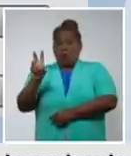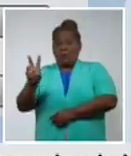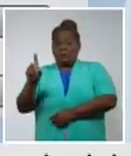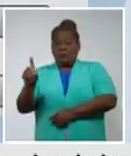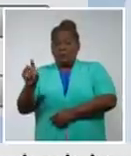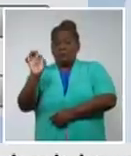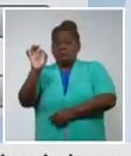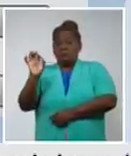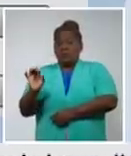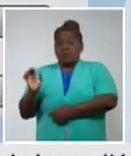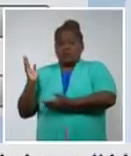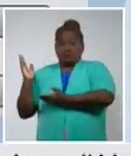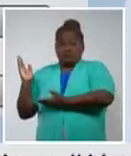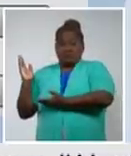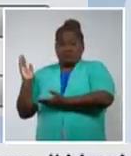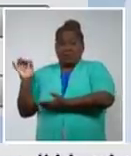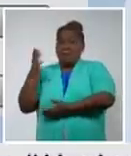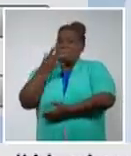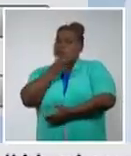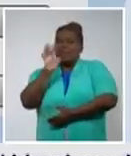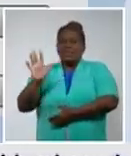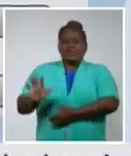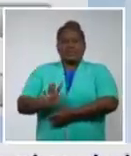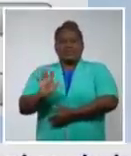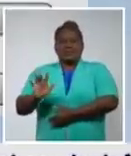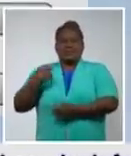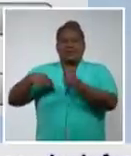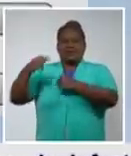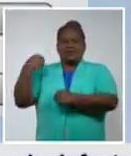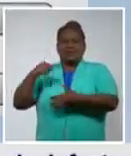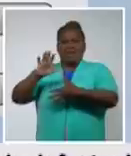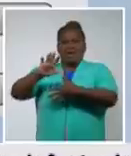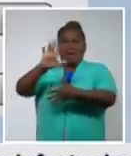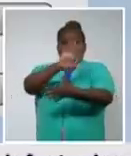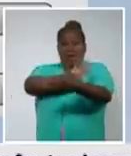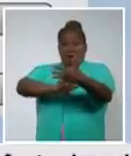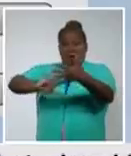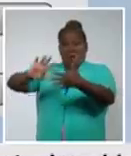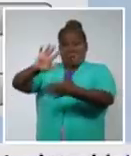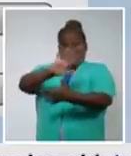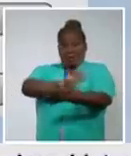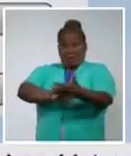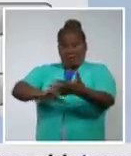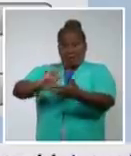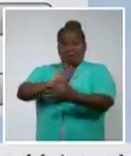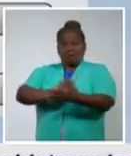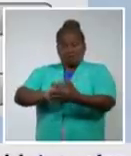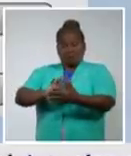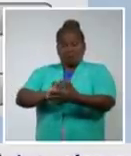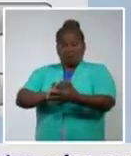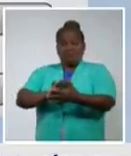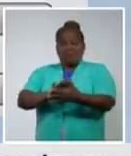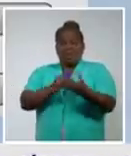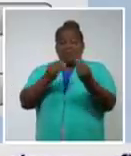a la del día de ayer. Las Américas, epicentro de la pandemia, aporta el